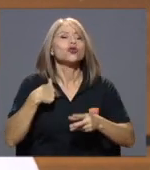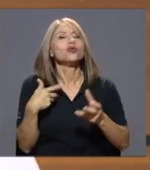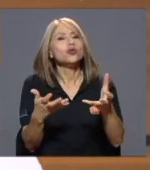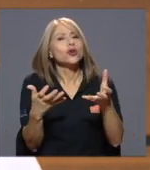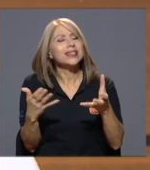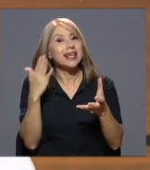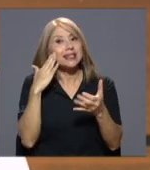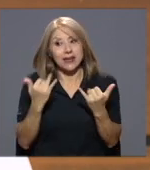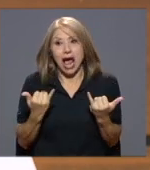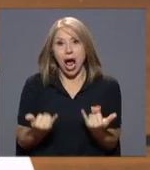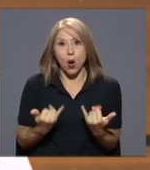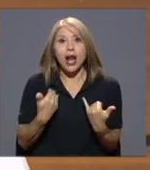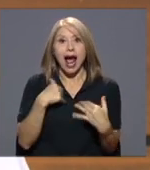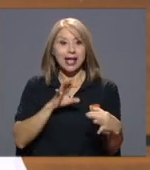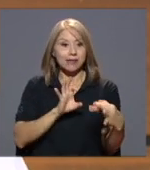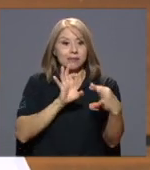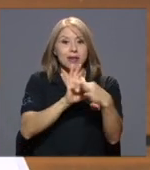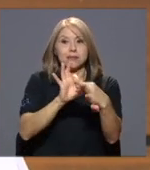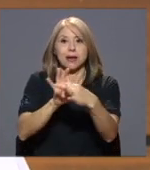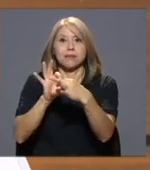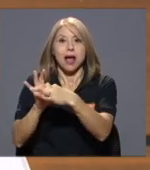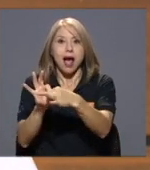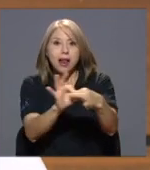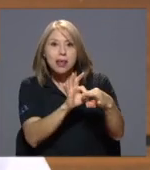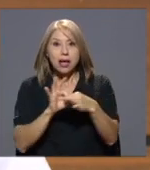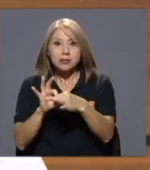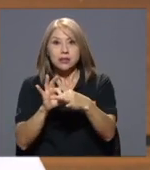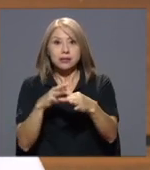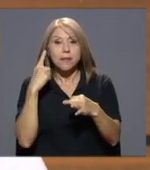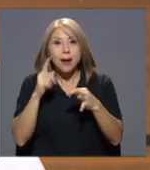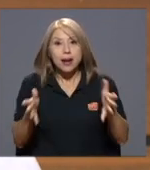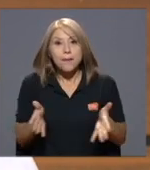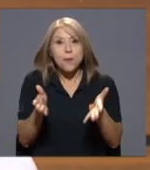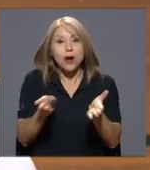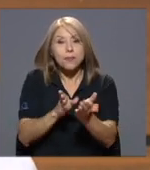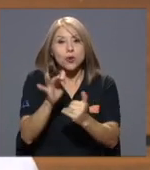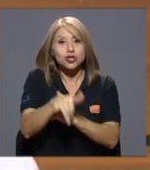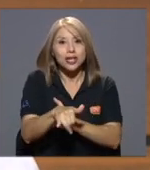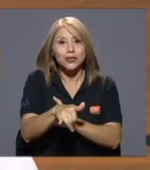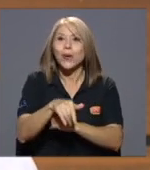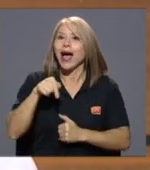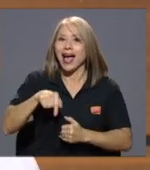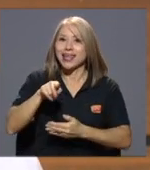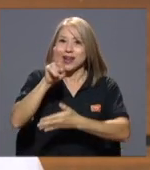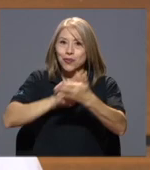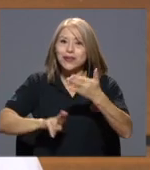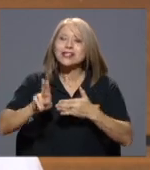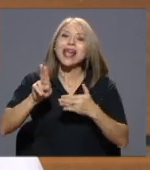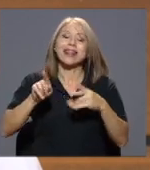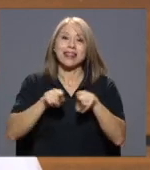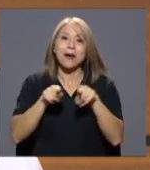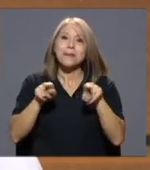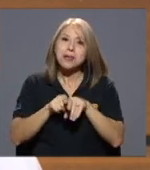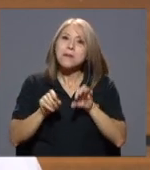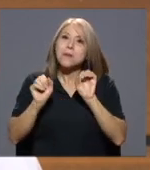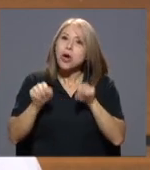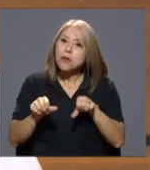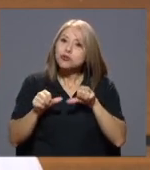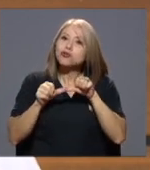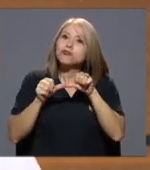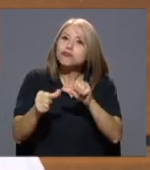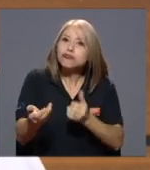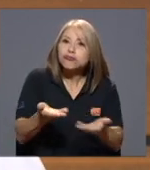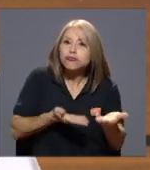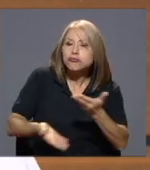logrando en este momento para empujar un proyecto como estos y que, por supuesto, desde la universidad van a tener ese espacio para seguir nos lo planteando y que para